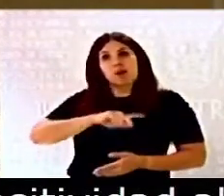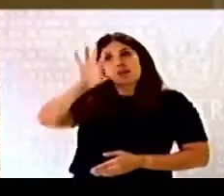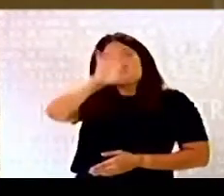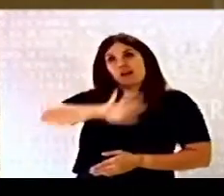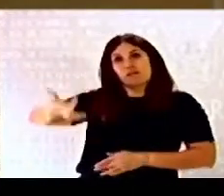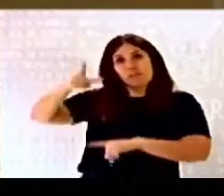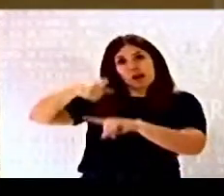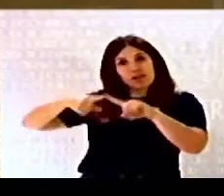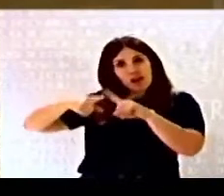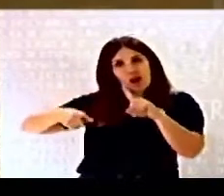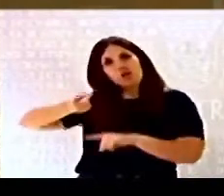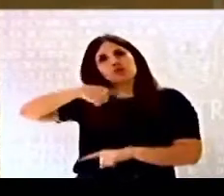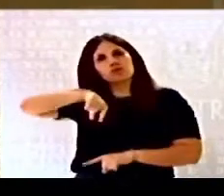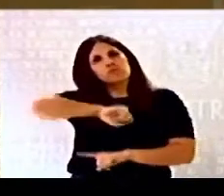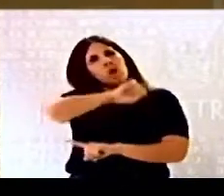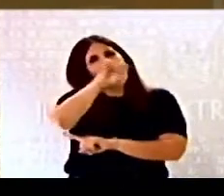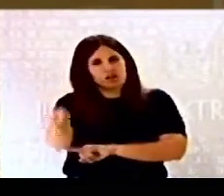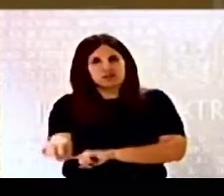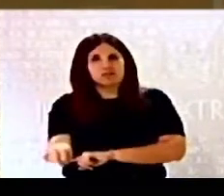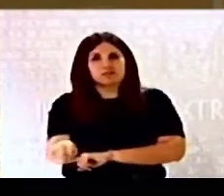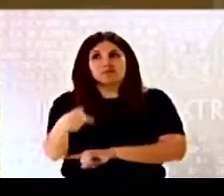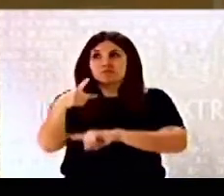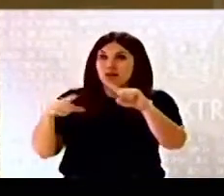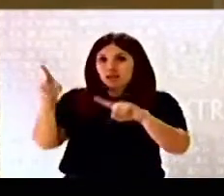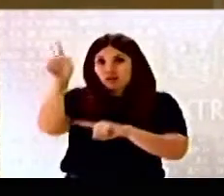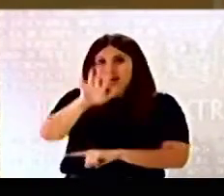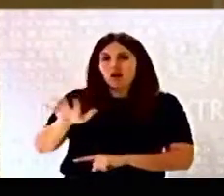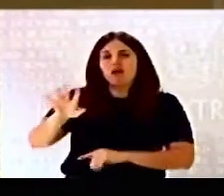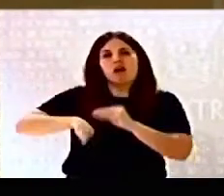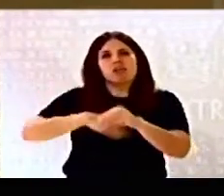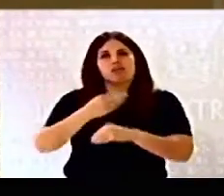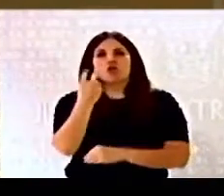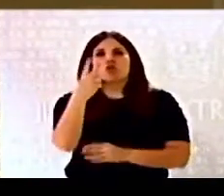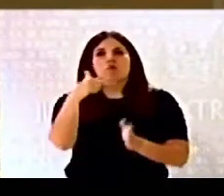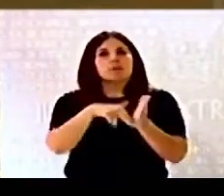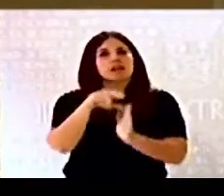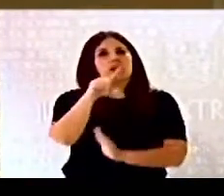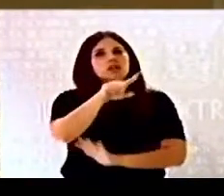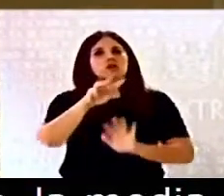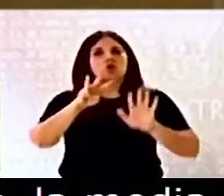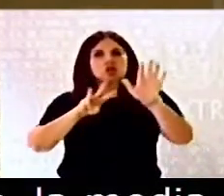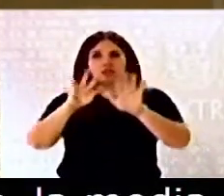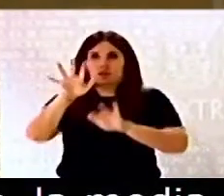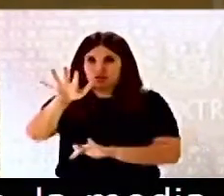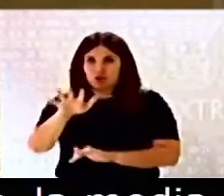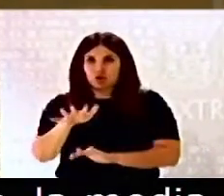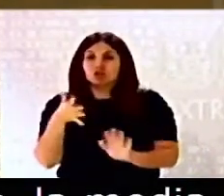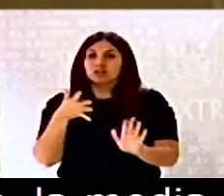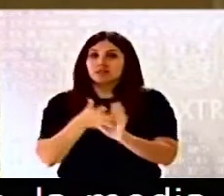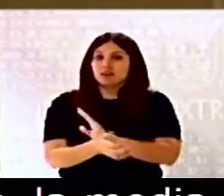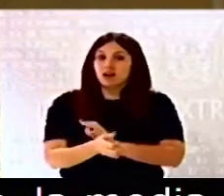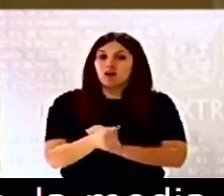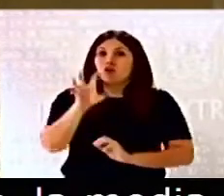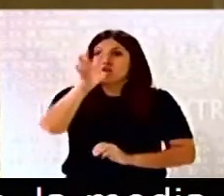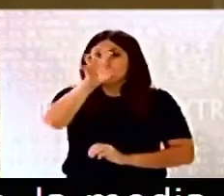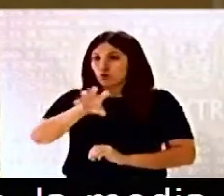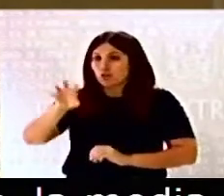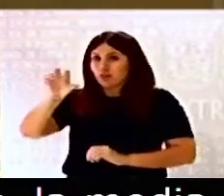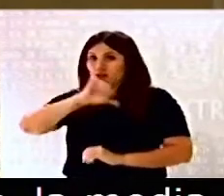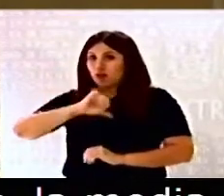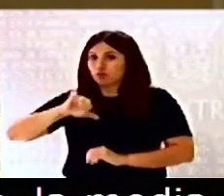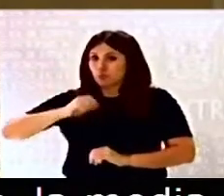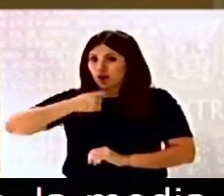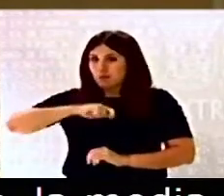está realizando 2.185. De hecho, somos la segunda comunidad autónoma